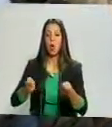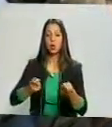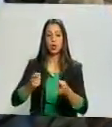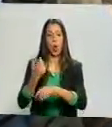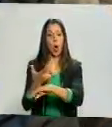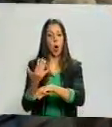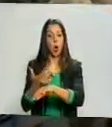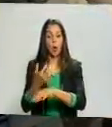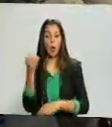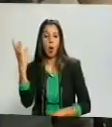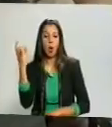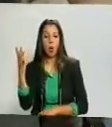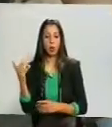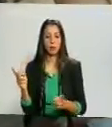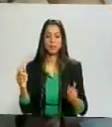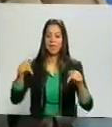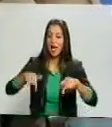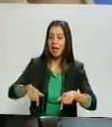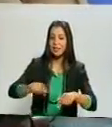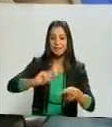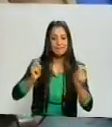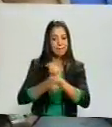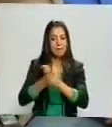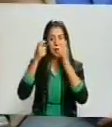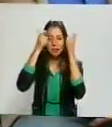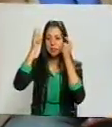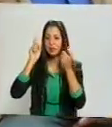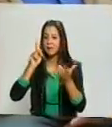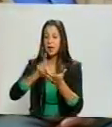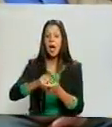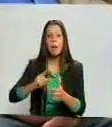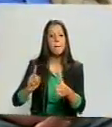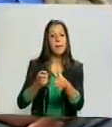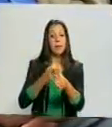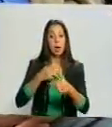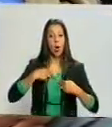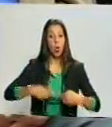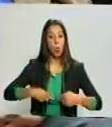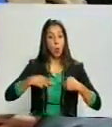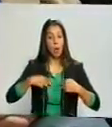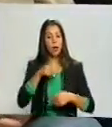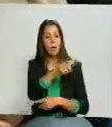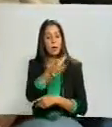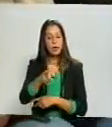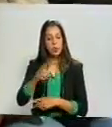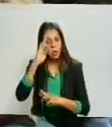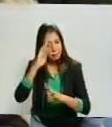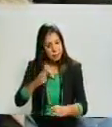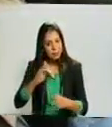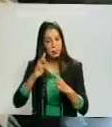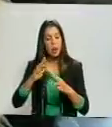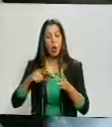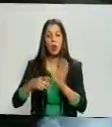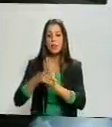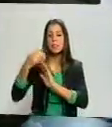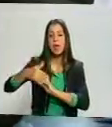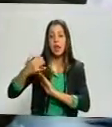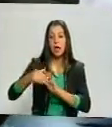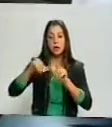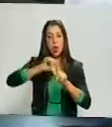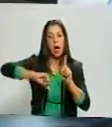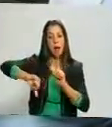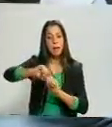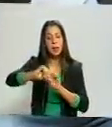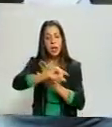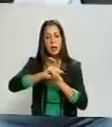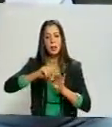Lo primero es el ser humano. Hoy consideramos tanto el derecho ambiental que el